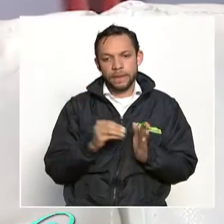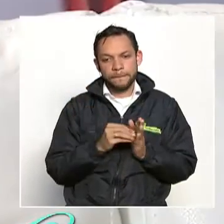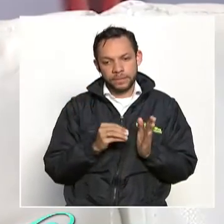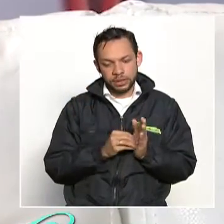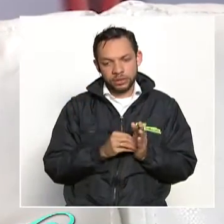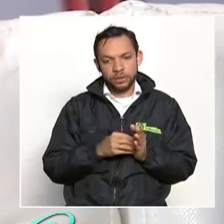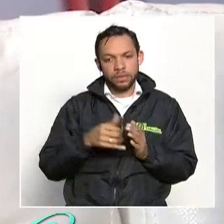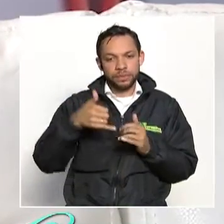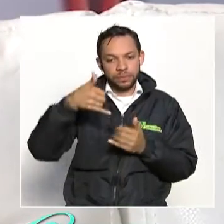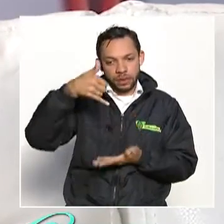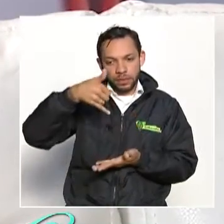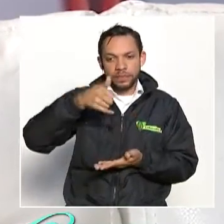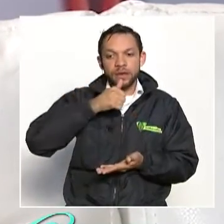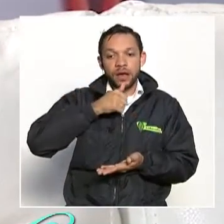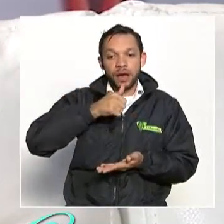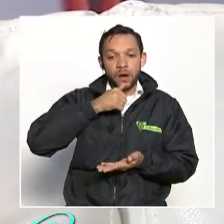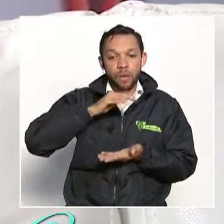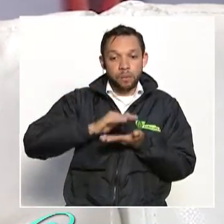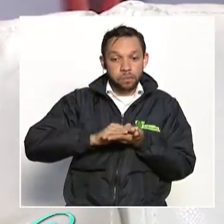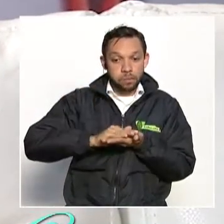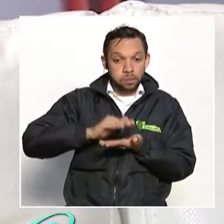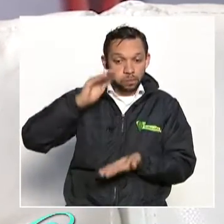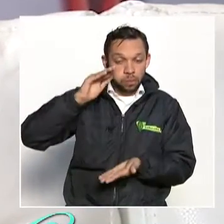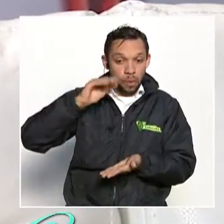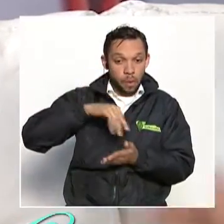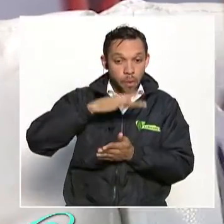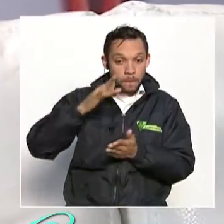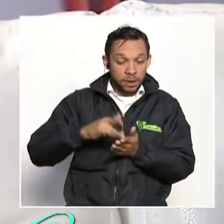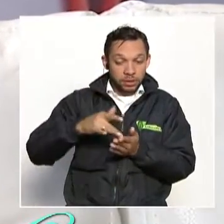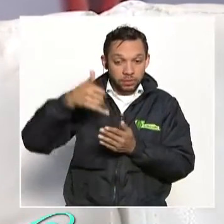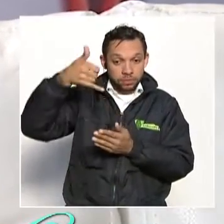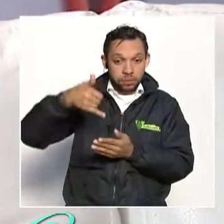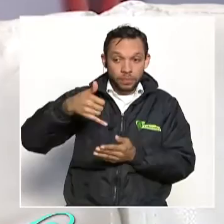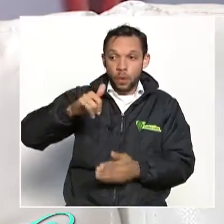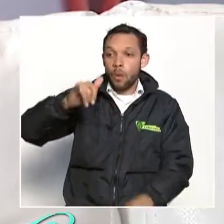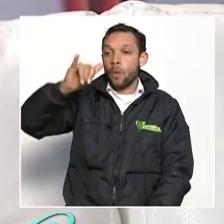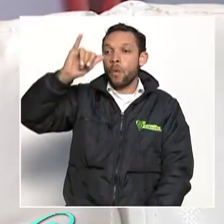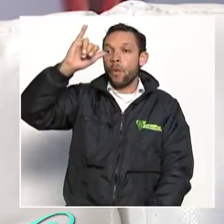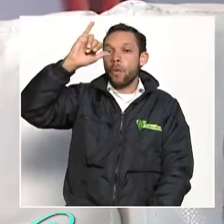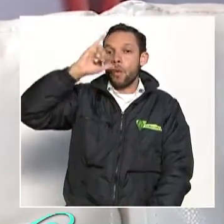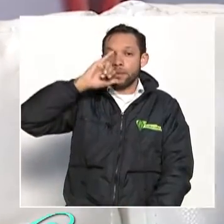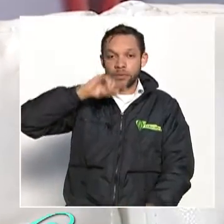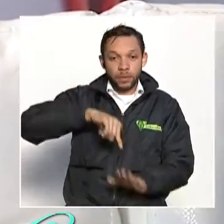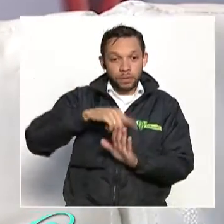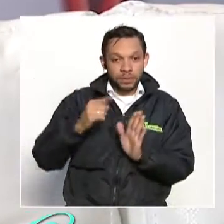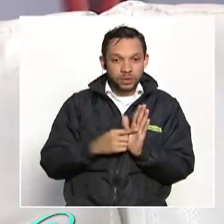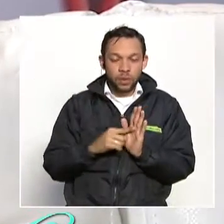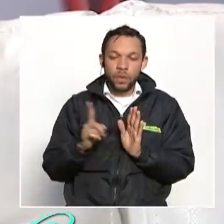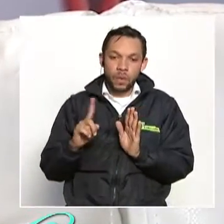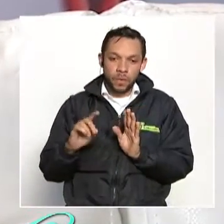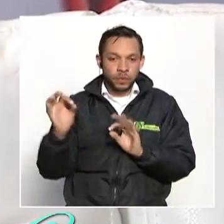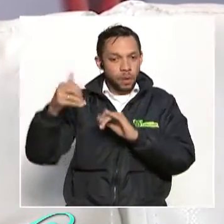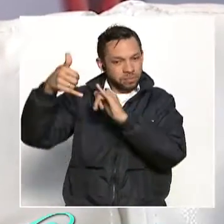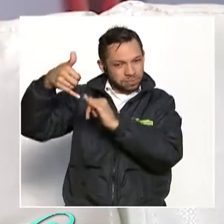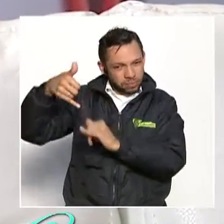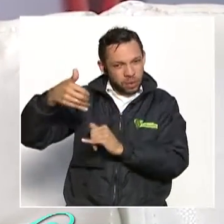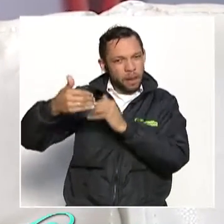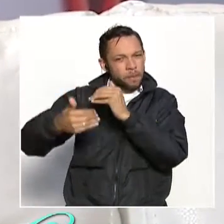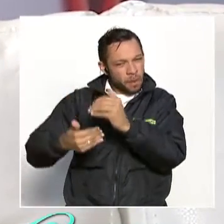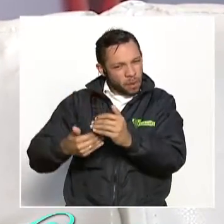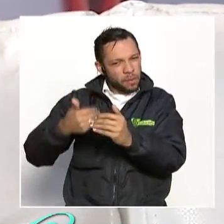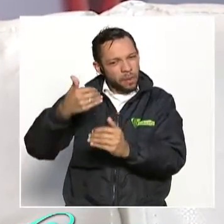de agua. Obviamente no entran todos como cuando uno se da un baño. Uno no se echa todo el agua de una vez, sino que el agua va saliendo, uno se